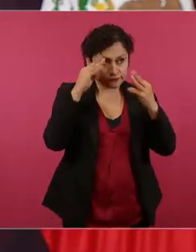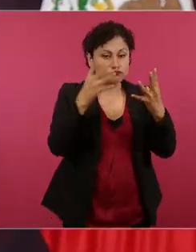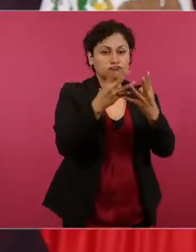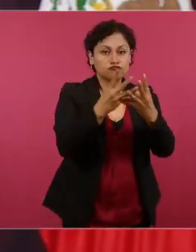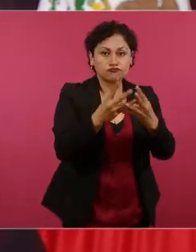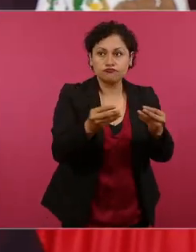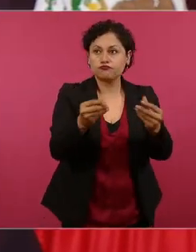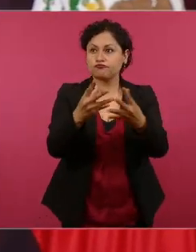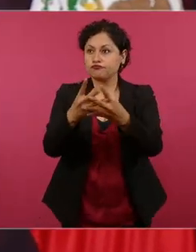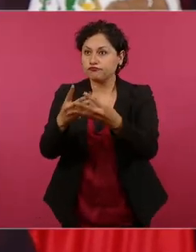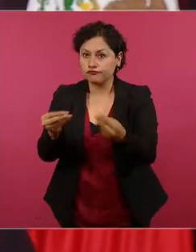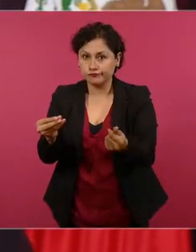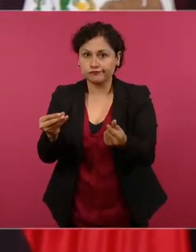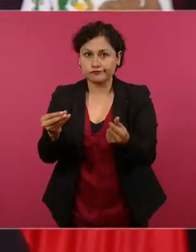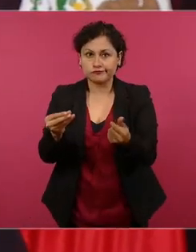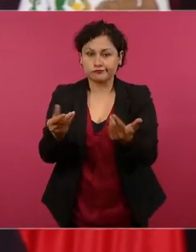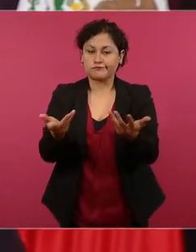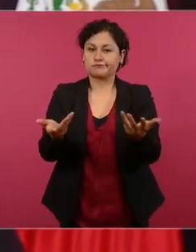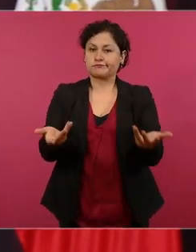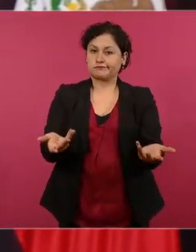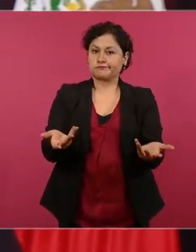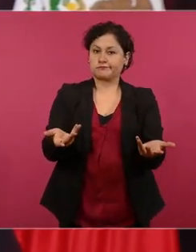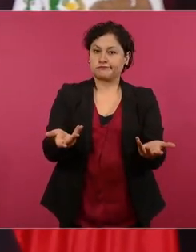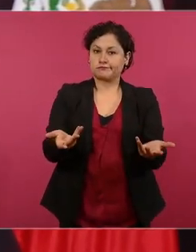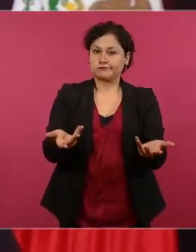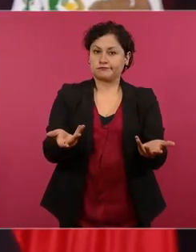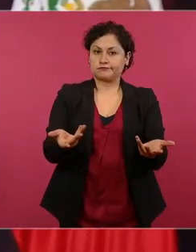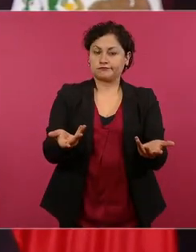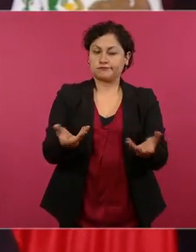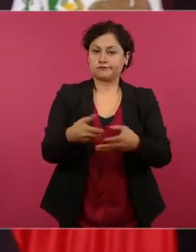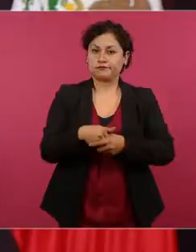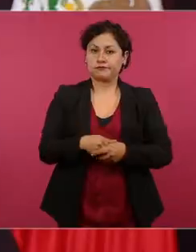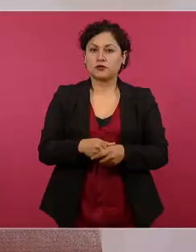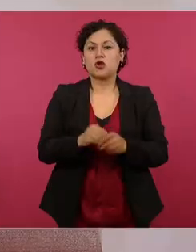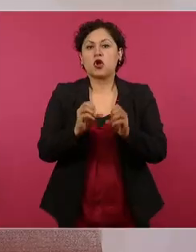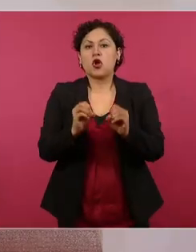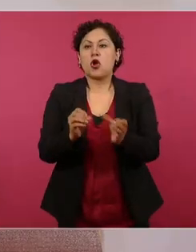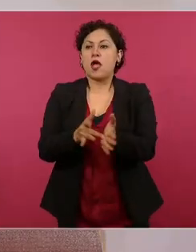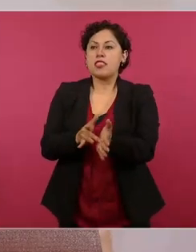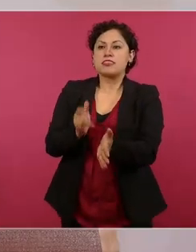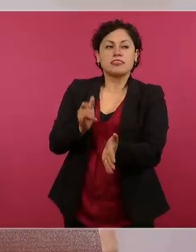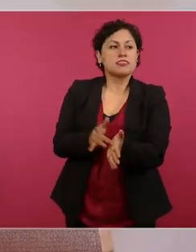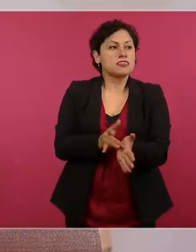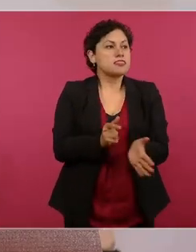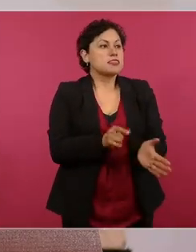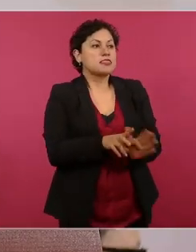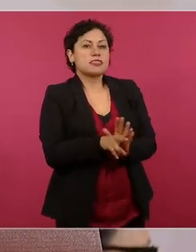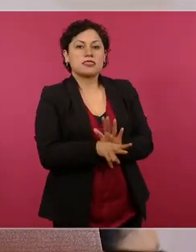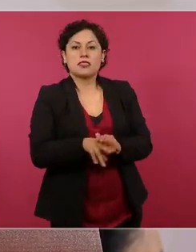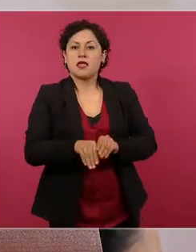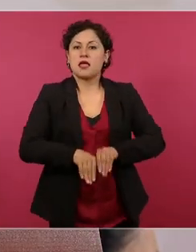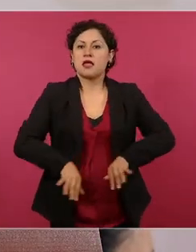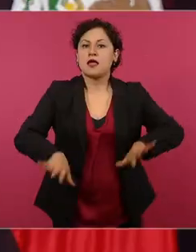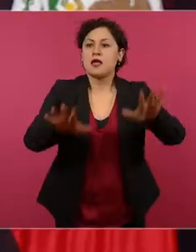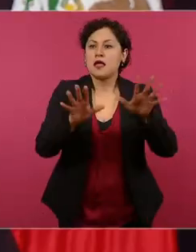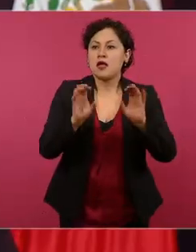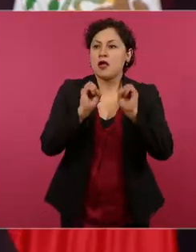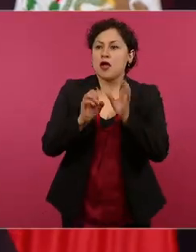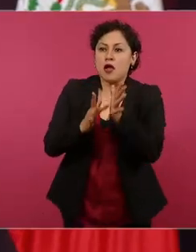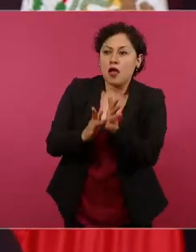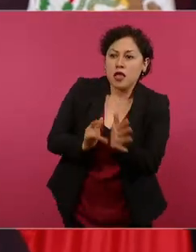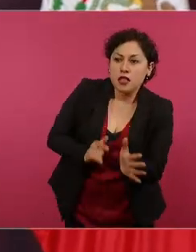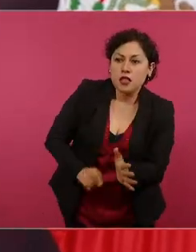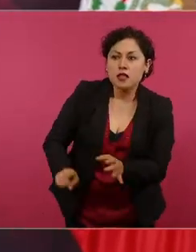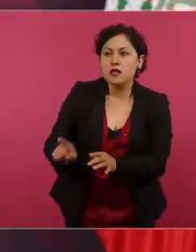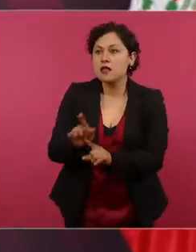no cómo sacamos unos videos, ¿no? unas llamadas